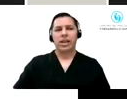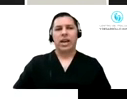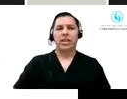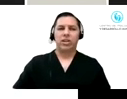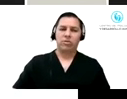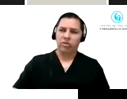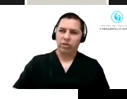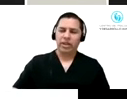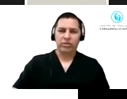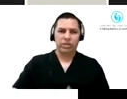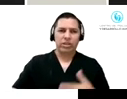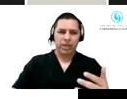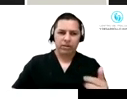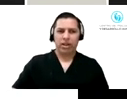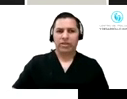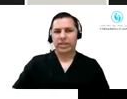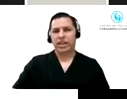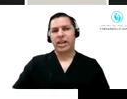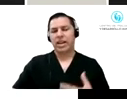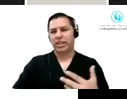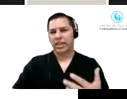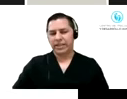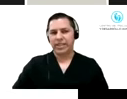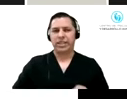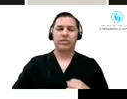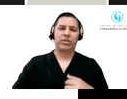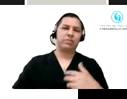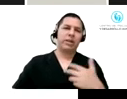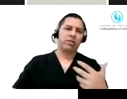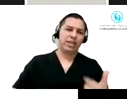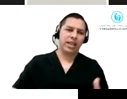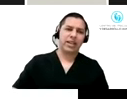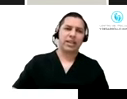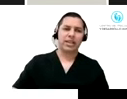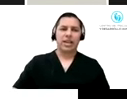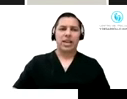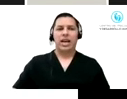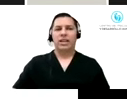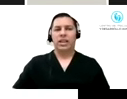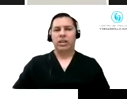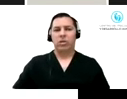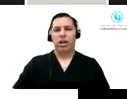expresiones. Antihomofóbicas, un respeto a la diversidad. Antirracistas, un respeto a las etnias.